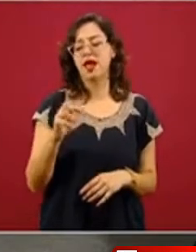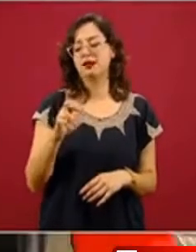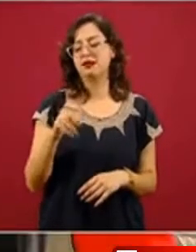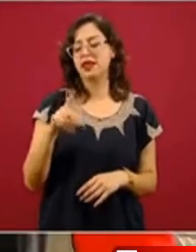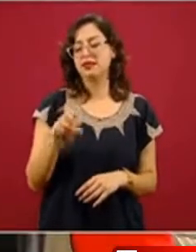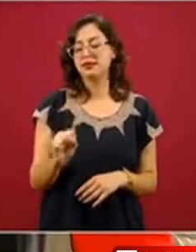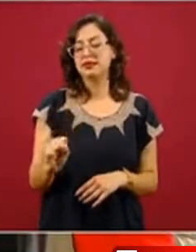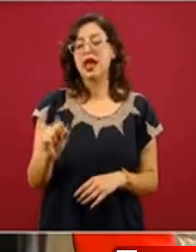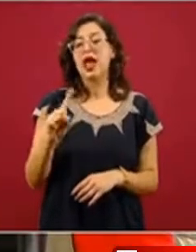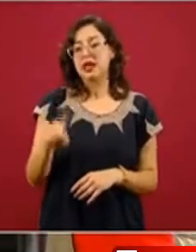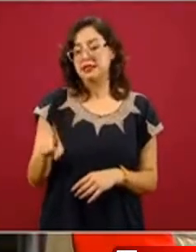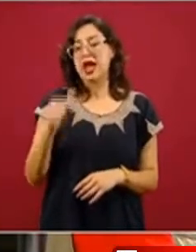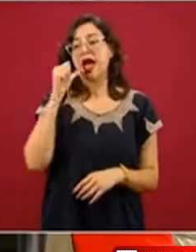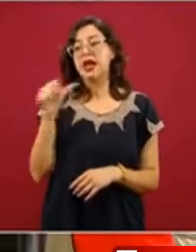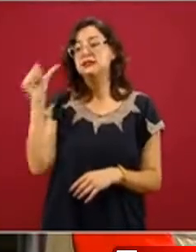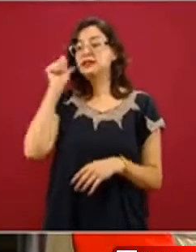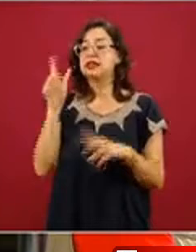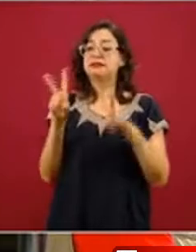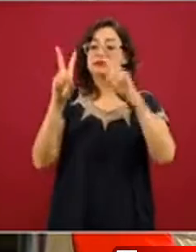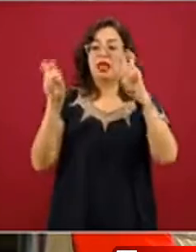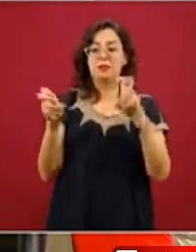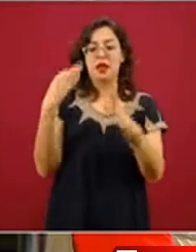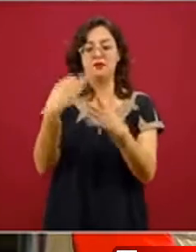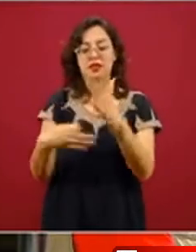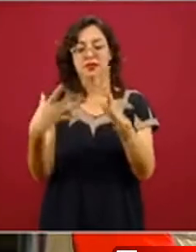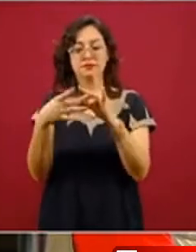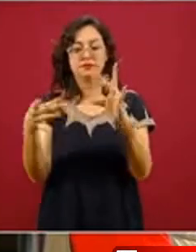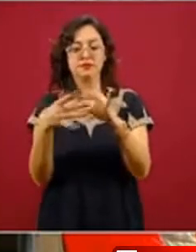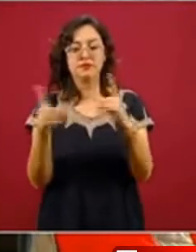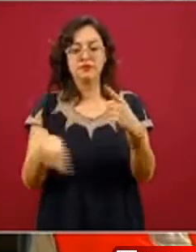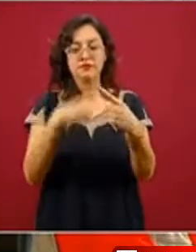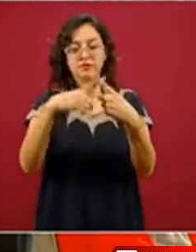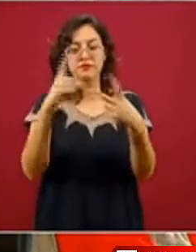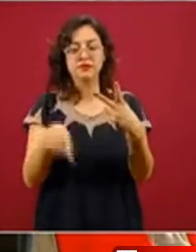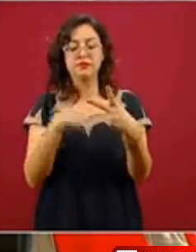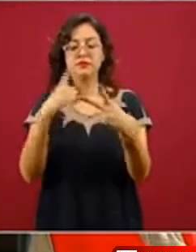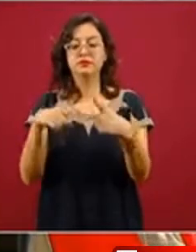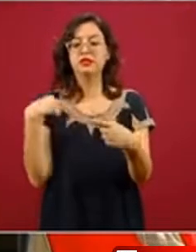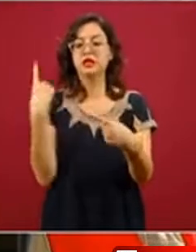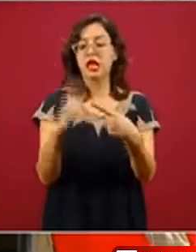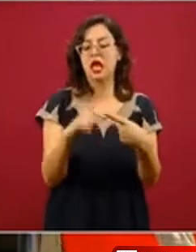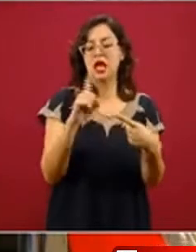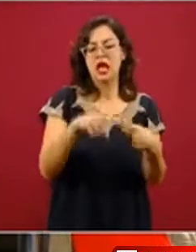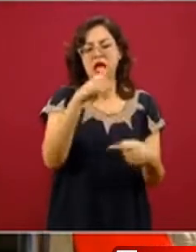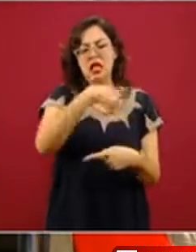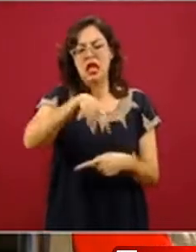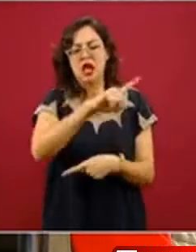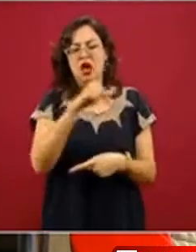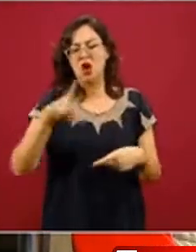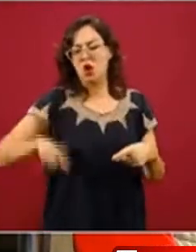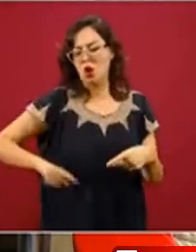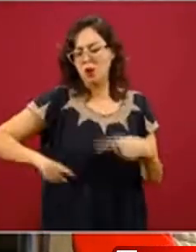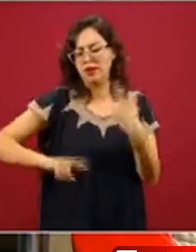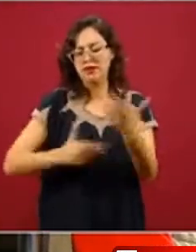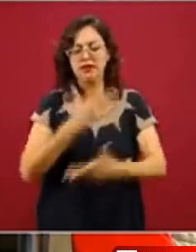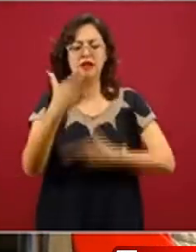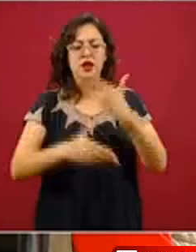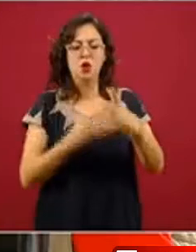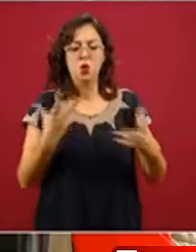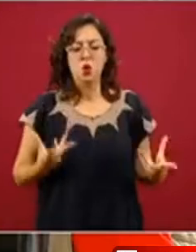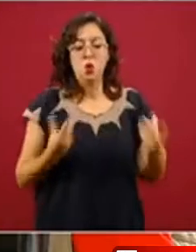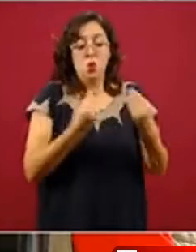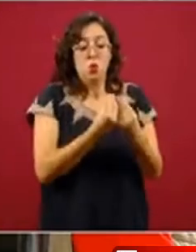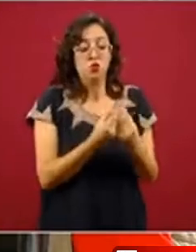El primero es referente a estos funcionarios que estuvieron en relación con el secretario de Hacienda, pero también parece